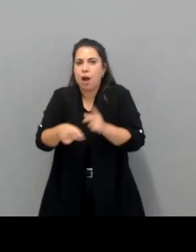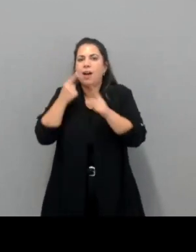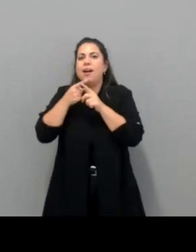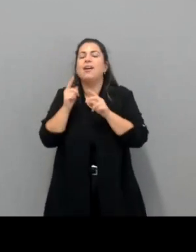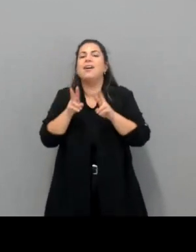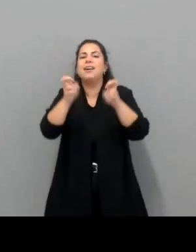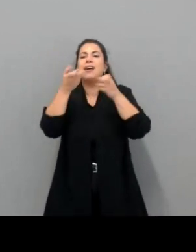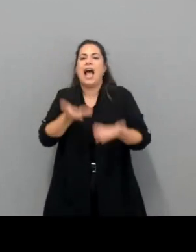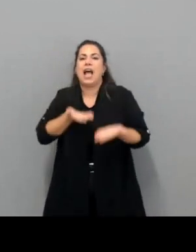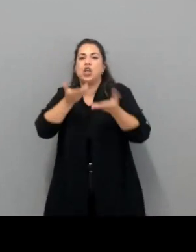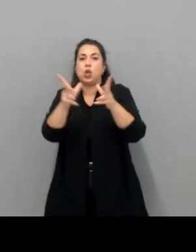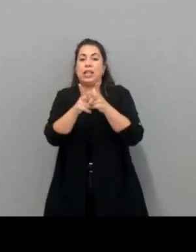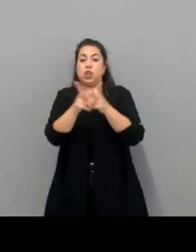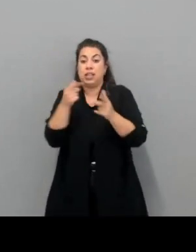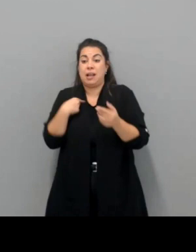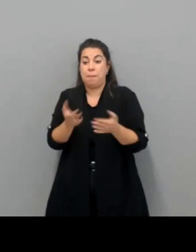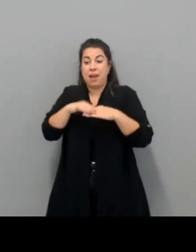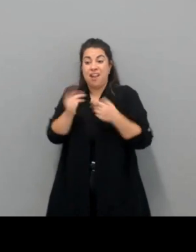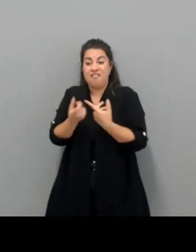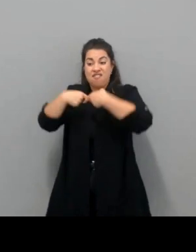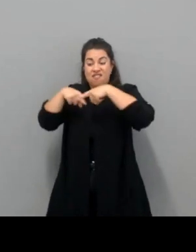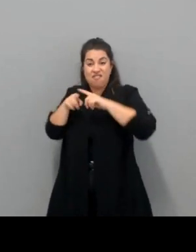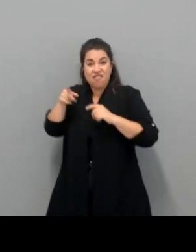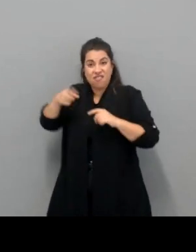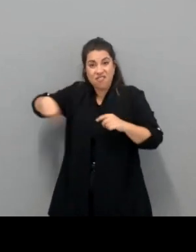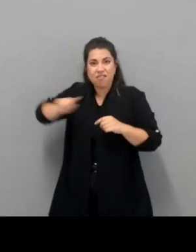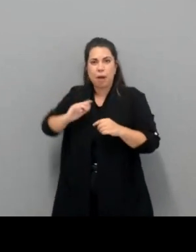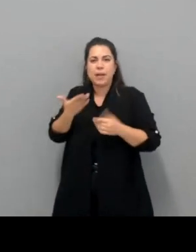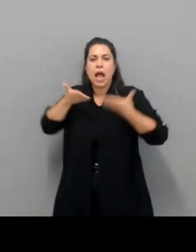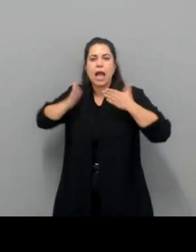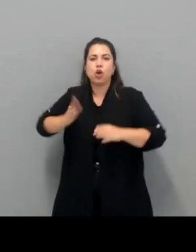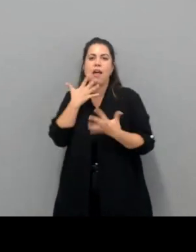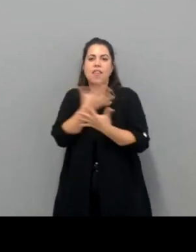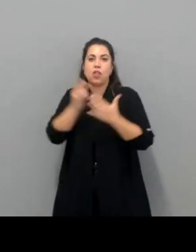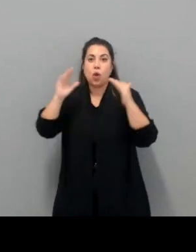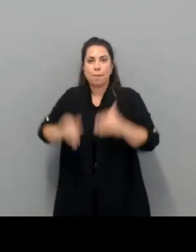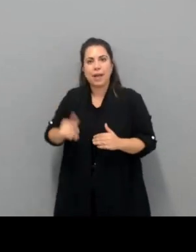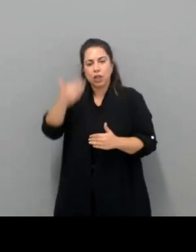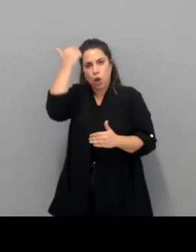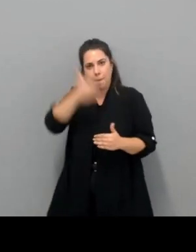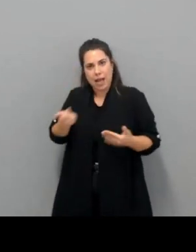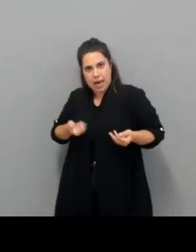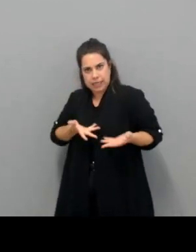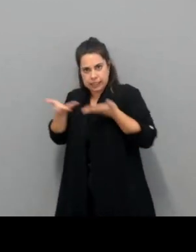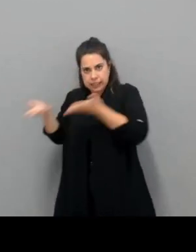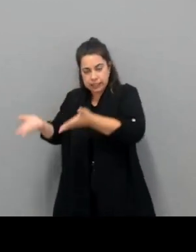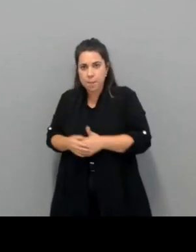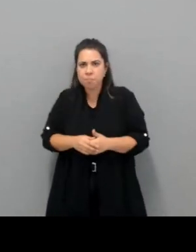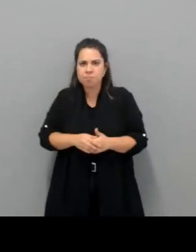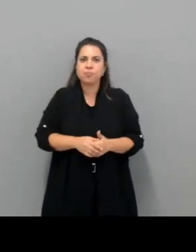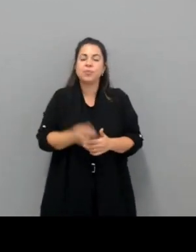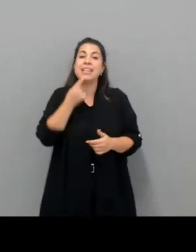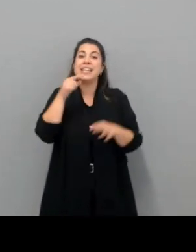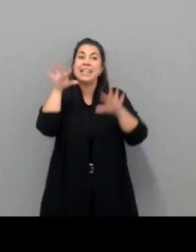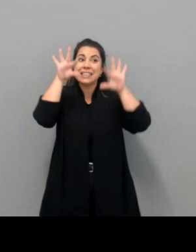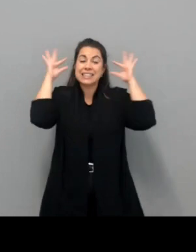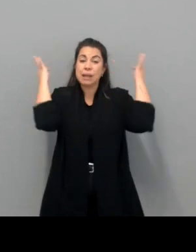sociales destinadas a familias de menores con parálisis cerebral. Deciros que se trata de un